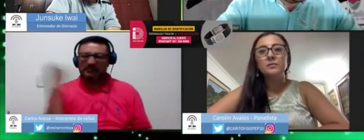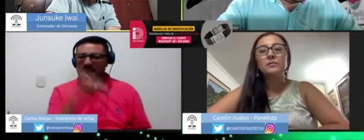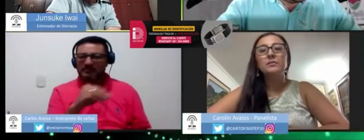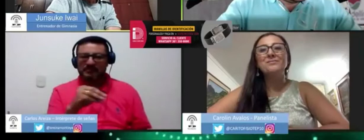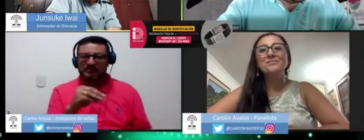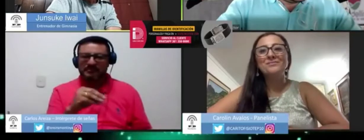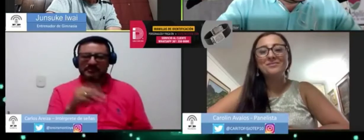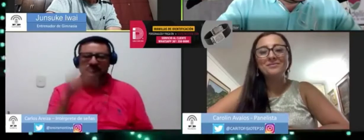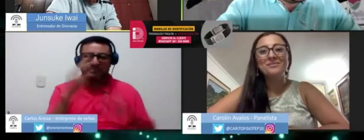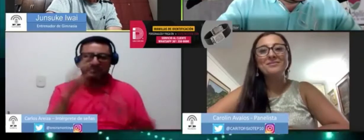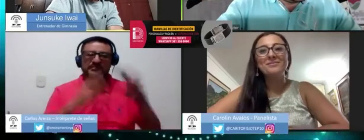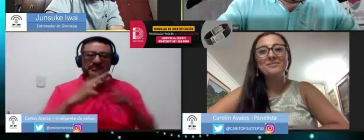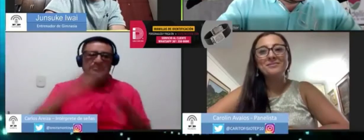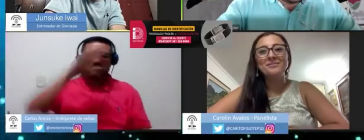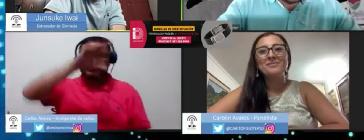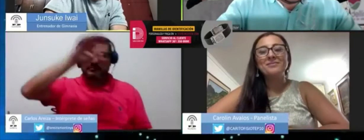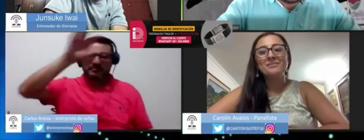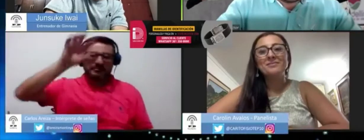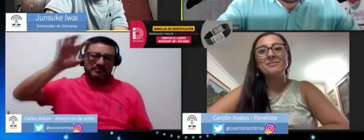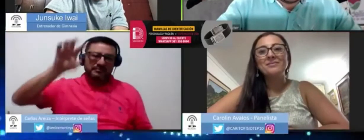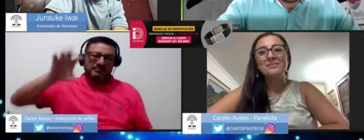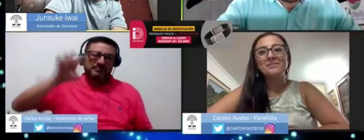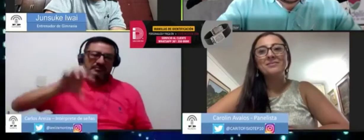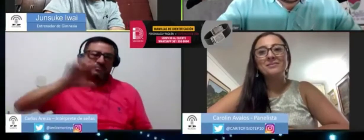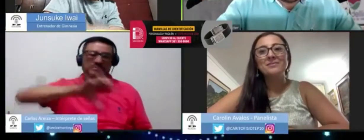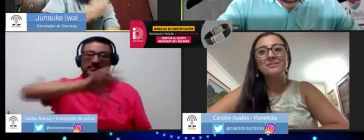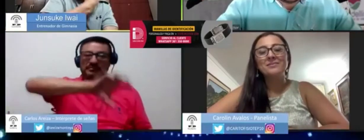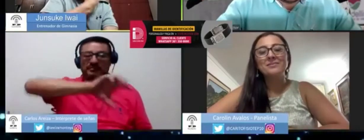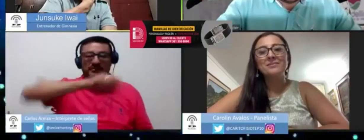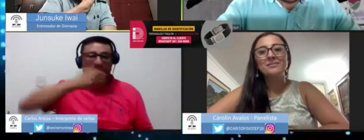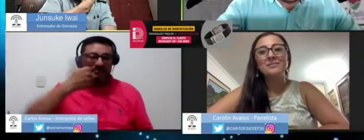que ninguna parte.